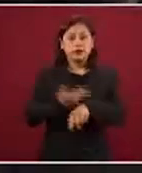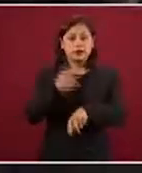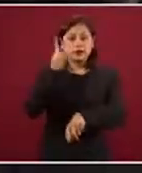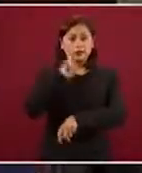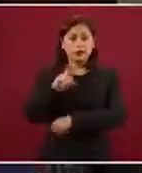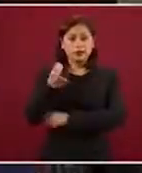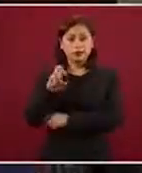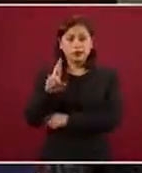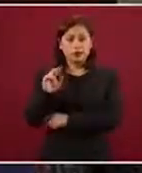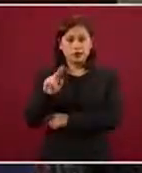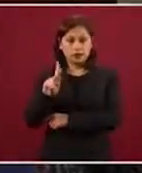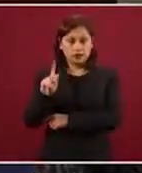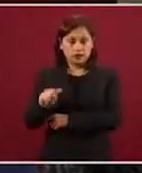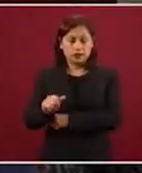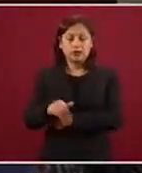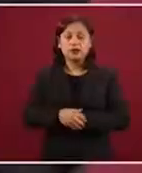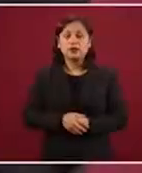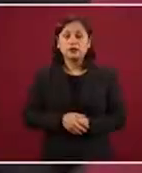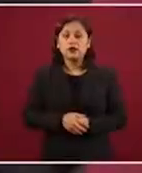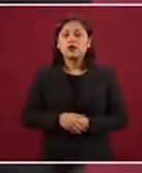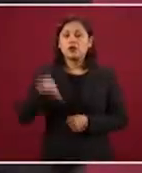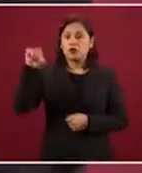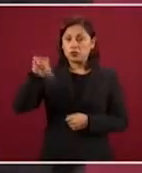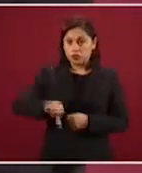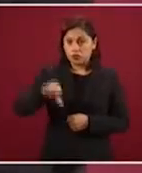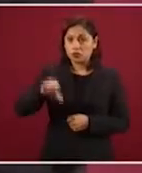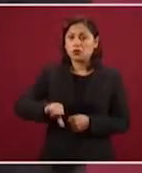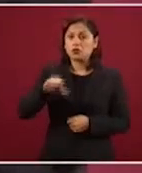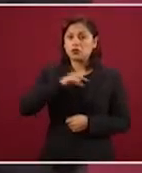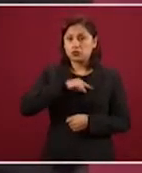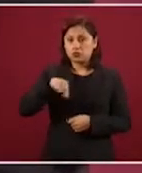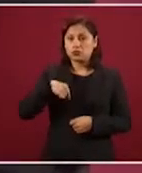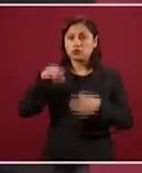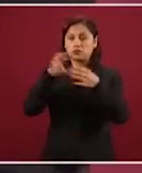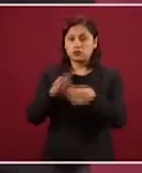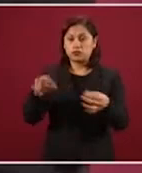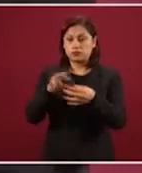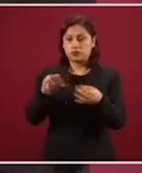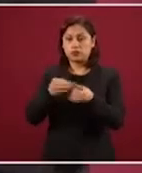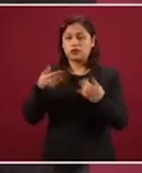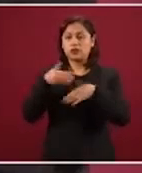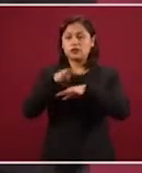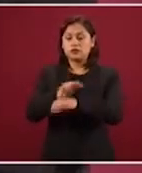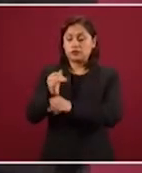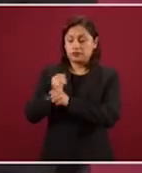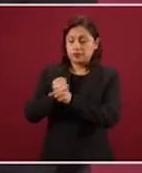Hoy vamos a informar sobre las investigaciones.